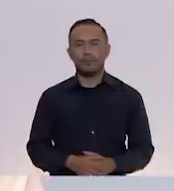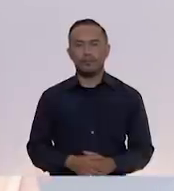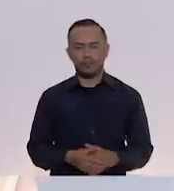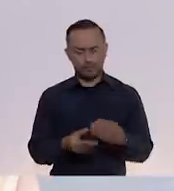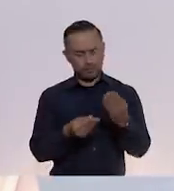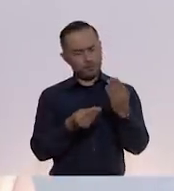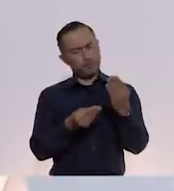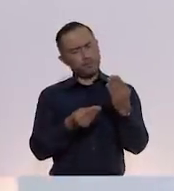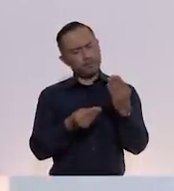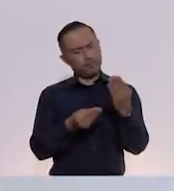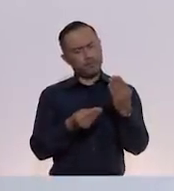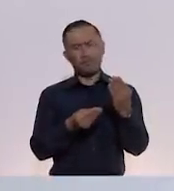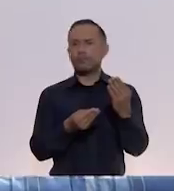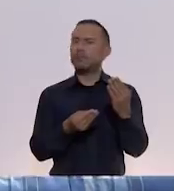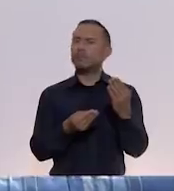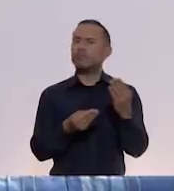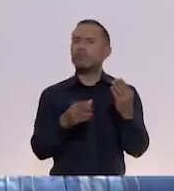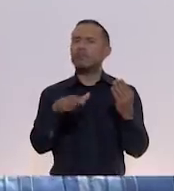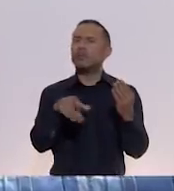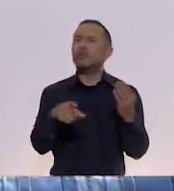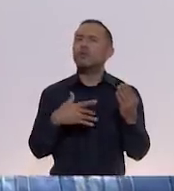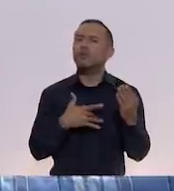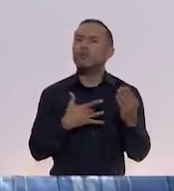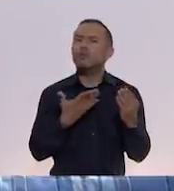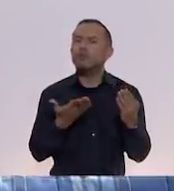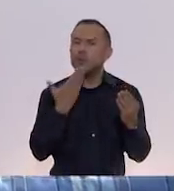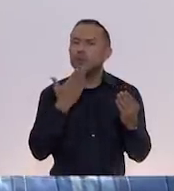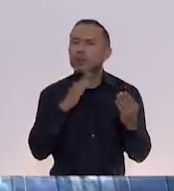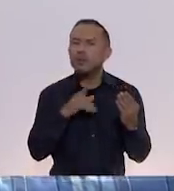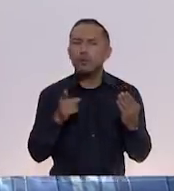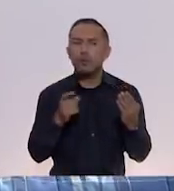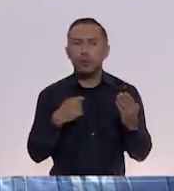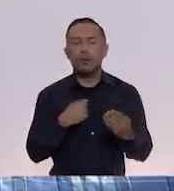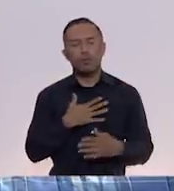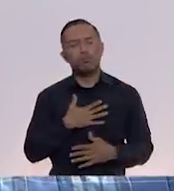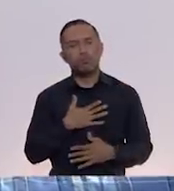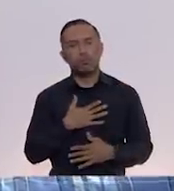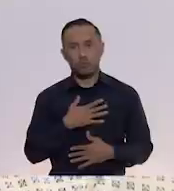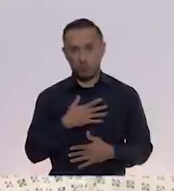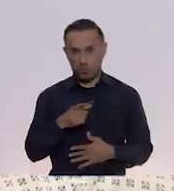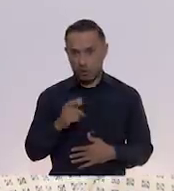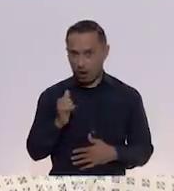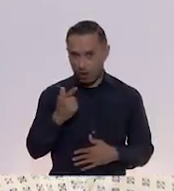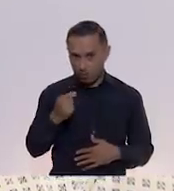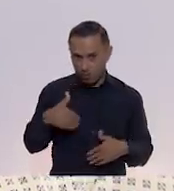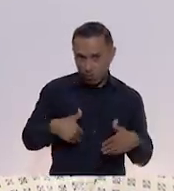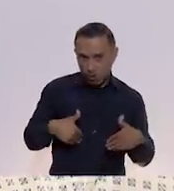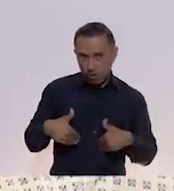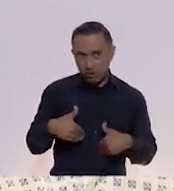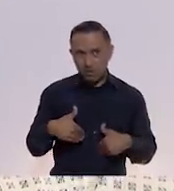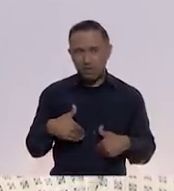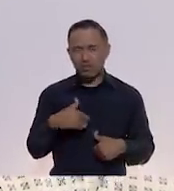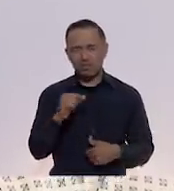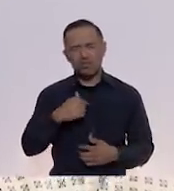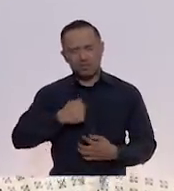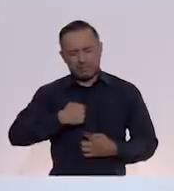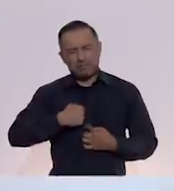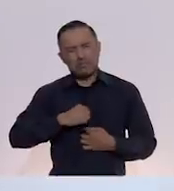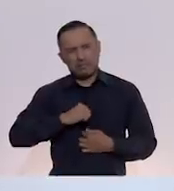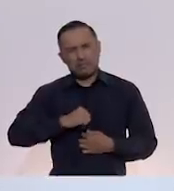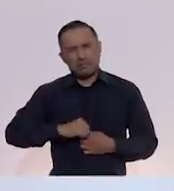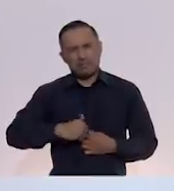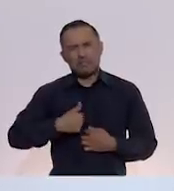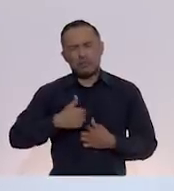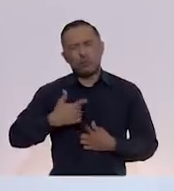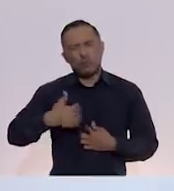Angie. ¿Cómo se siente, señor Gorospe? Ahí vamos, doctora. ¿La herida le molesta? Sí, un poquito.